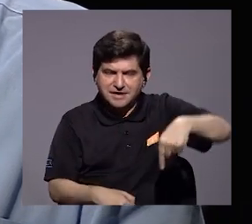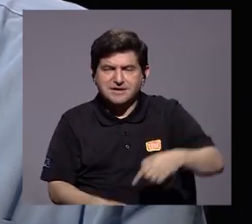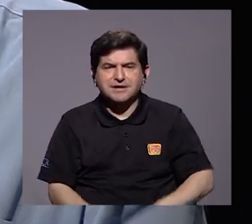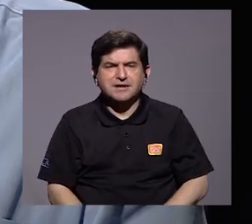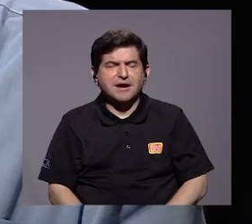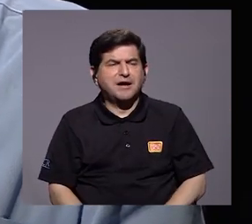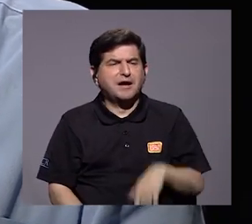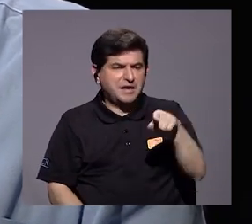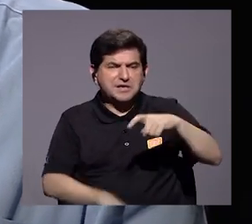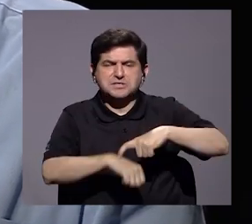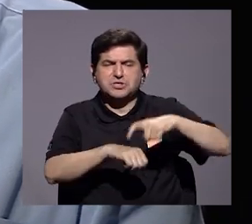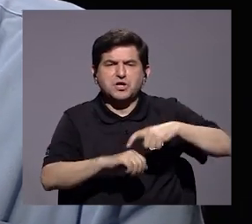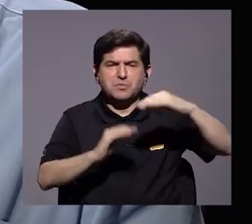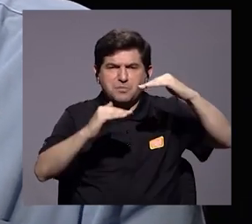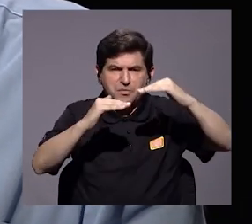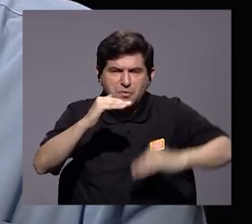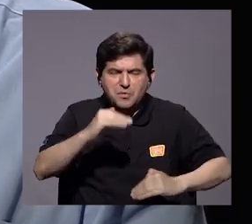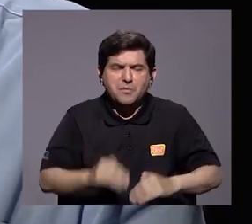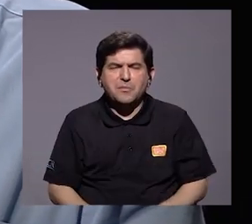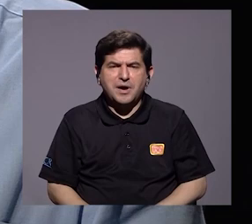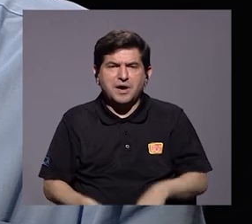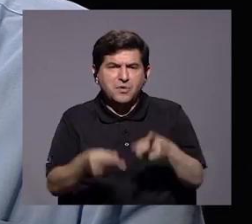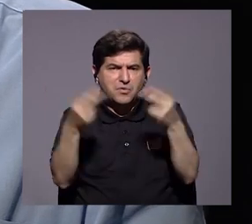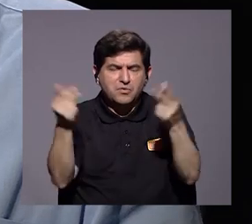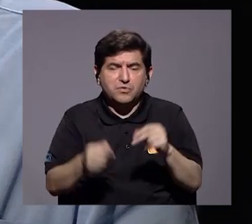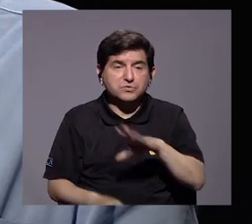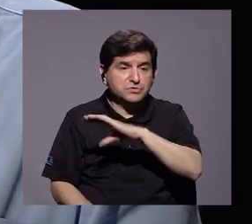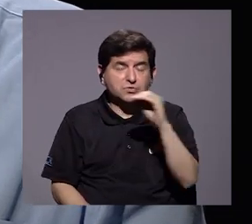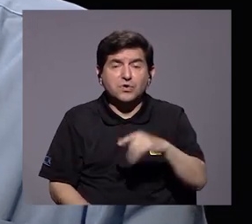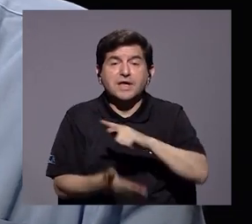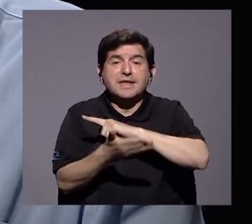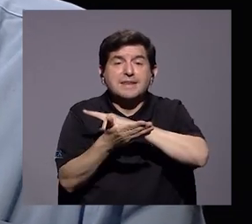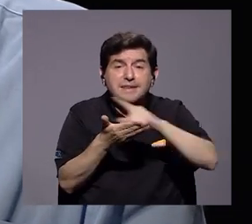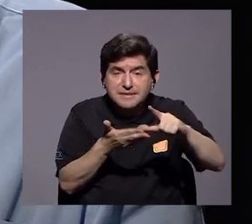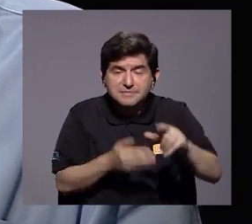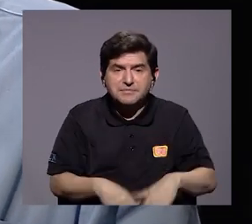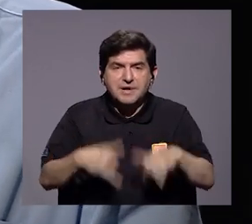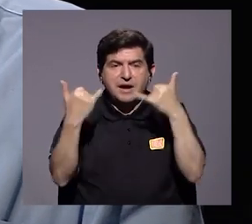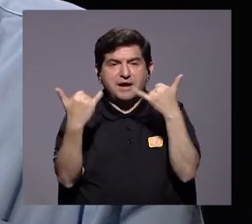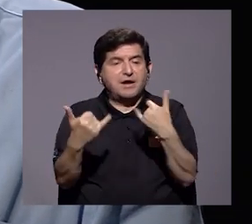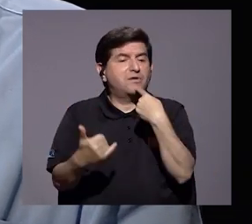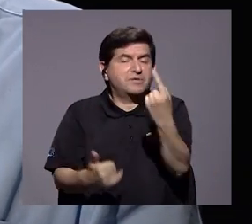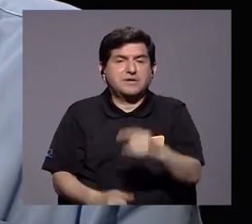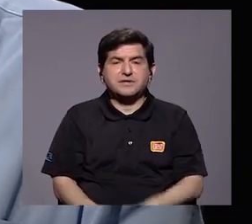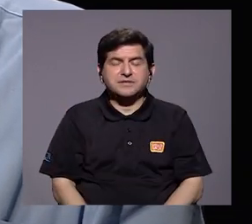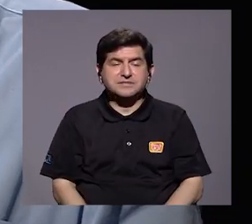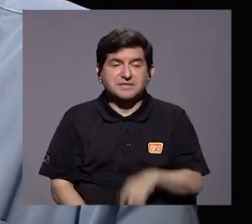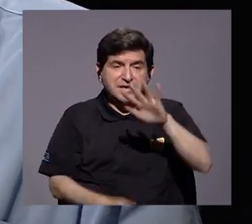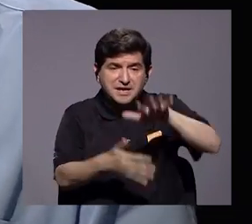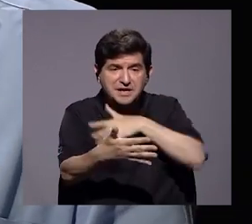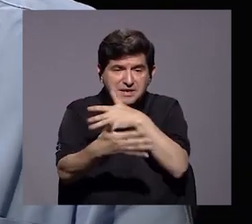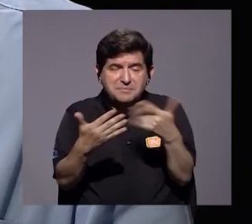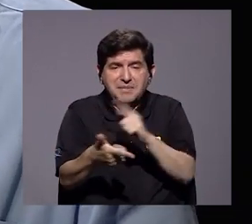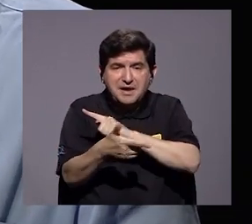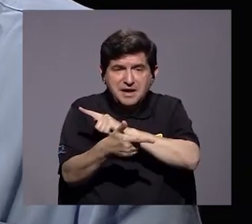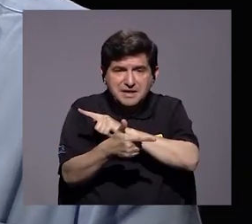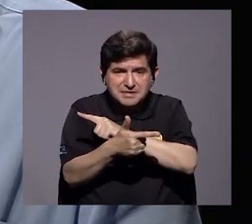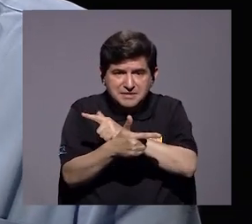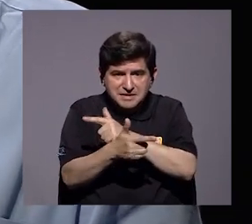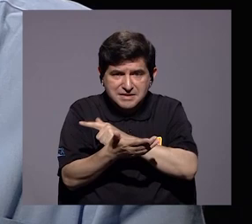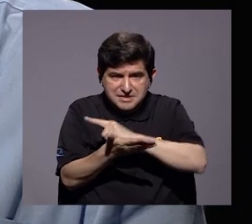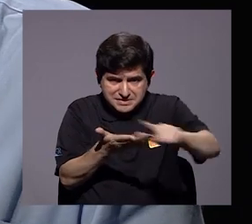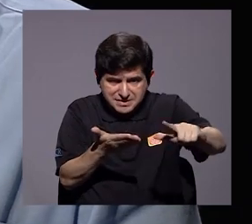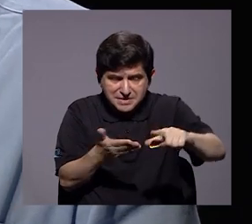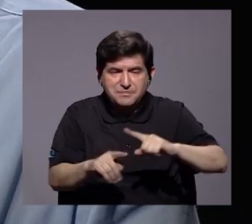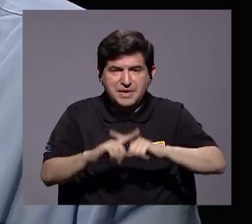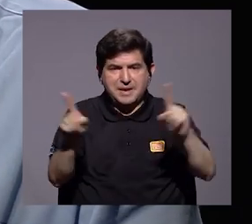bajo costo con una matriz energética limpia ahora se escudan en la matriz energética limpia para decir la energía costa rica